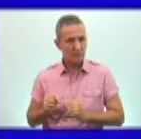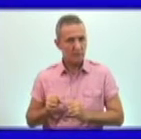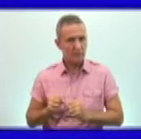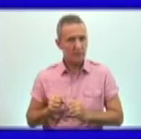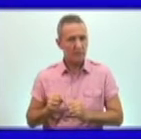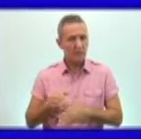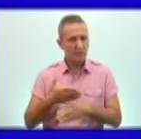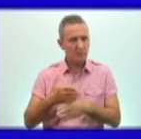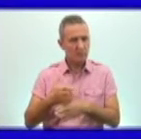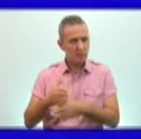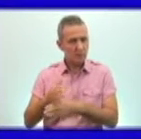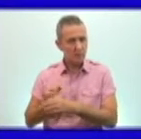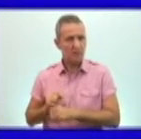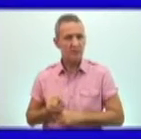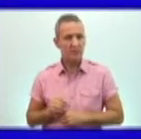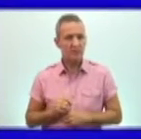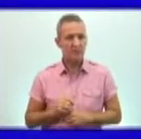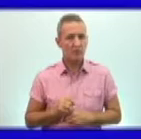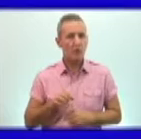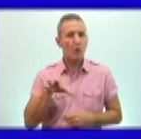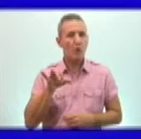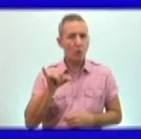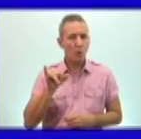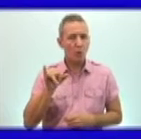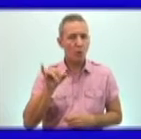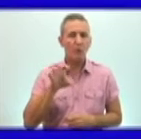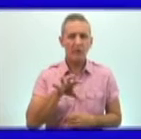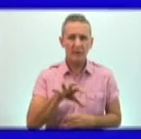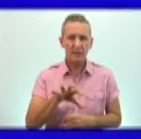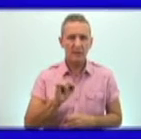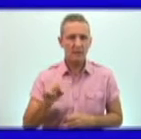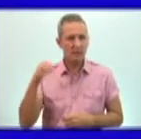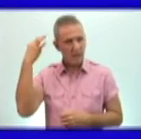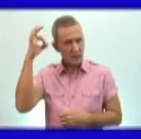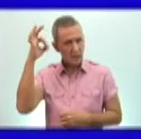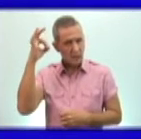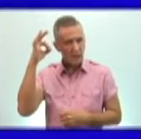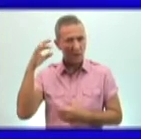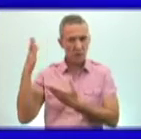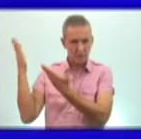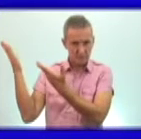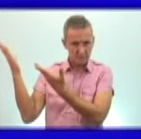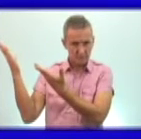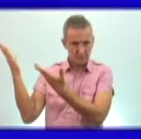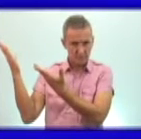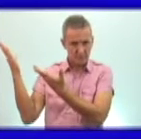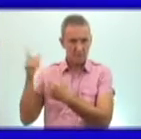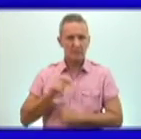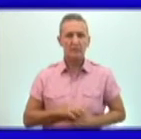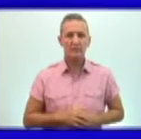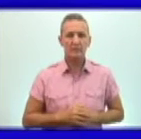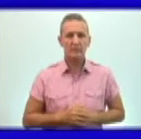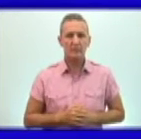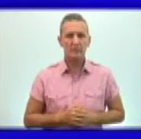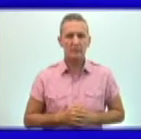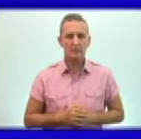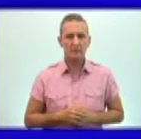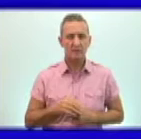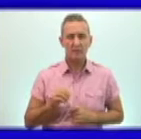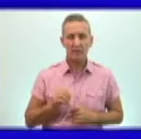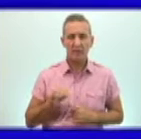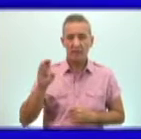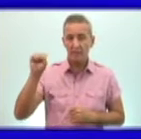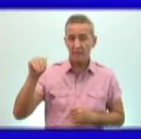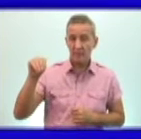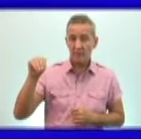alternativo, secundario o de influencia, era la lógica de Renato Descartes en este sentido. ¿Qué cosa es el empirismo?